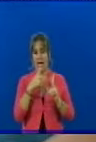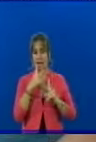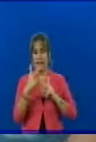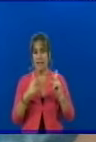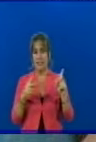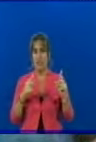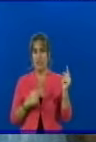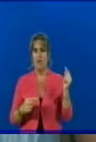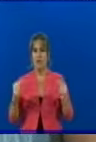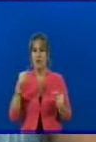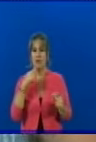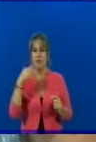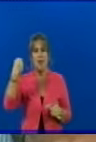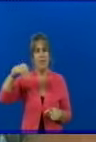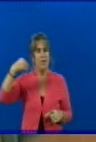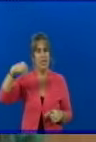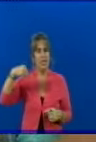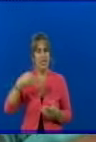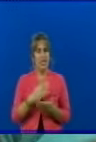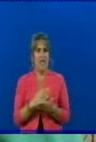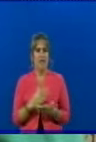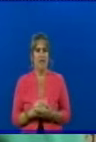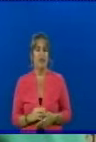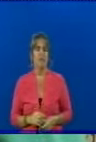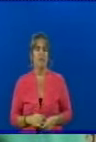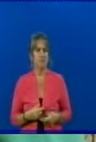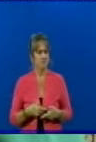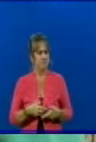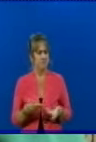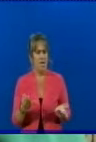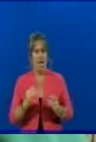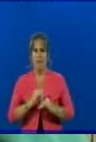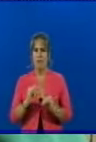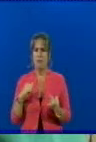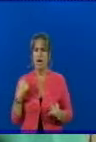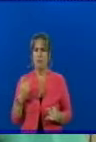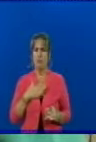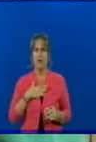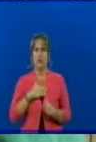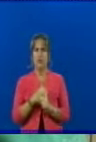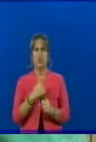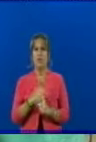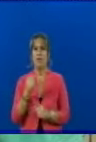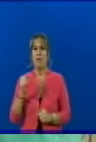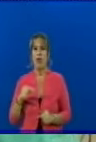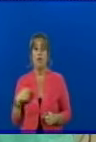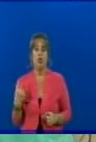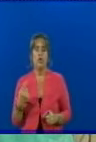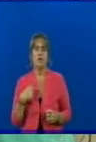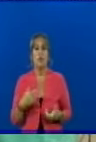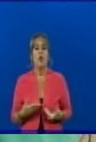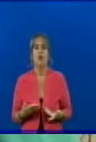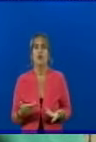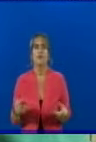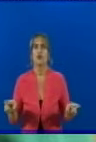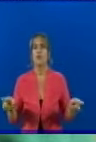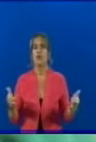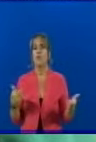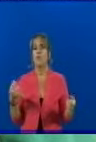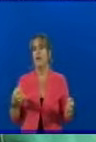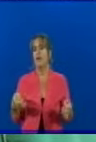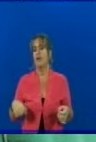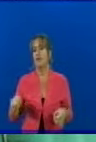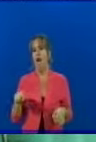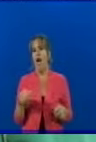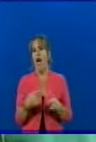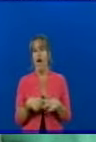momento, fundamentalmente la merienda escolar. Transmitir la confianza que deben tener nuestros trabajadores, porque nosotros estamos dispuestos a cumplir siempre y cuando tengamos